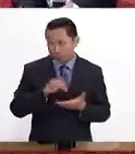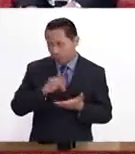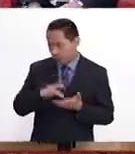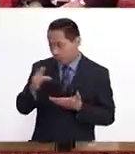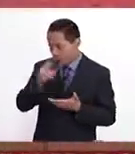gracias gracias